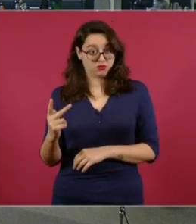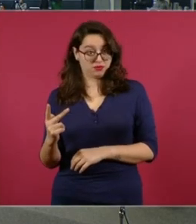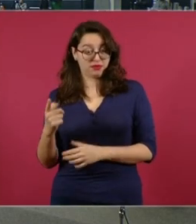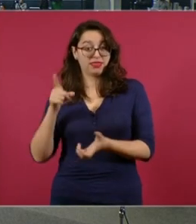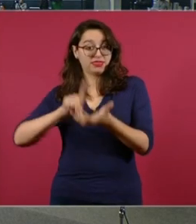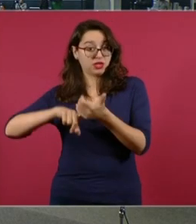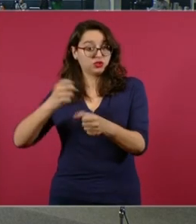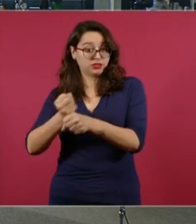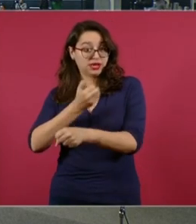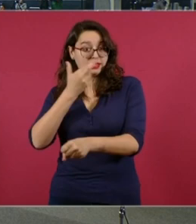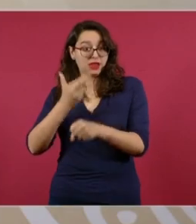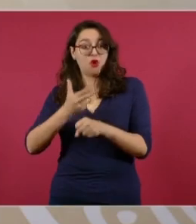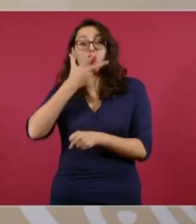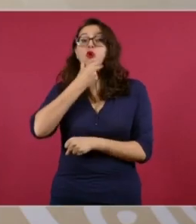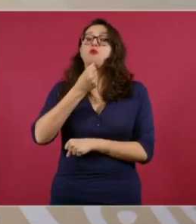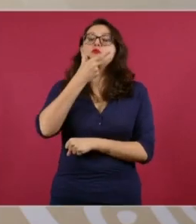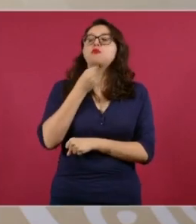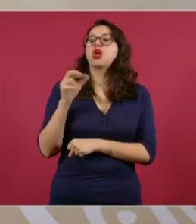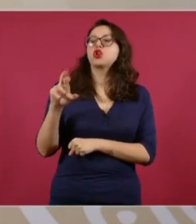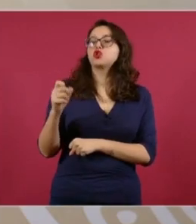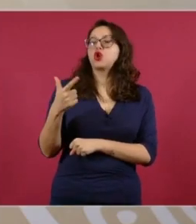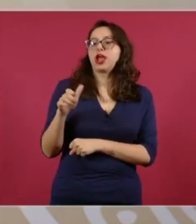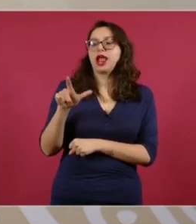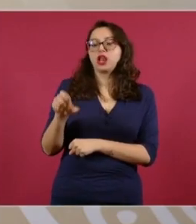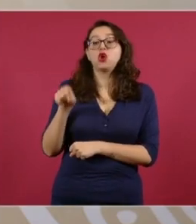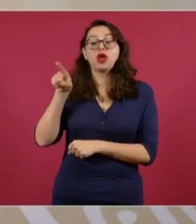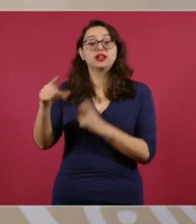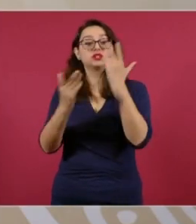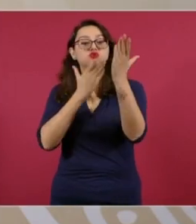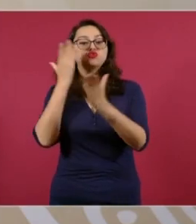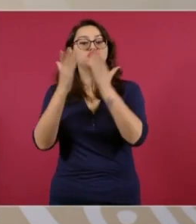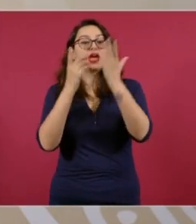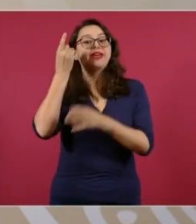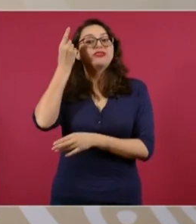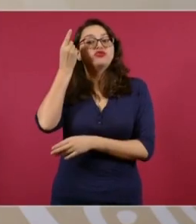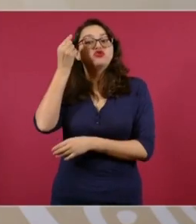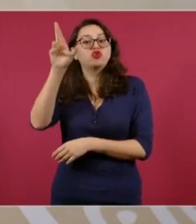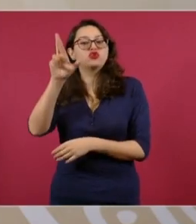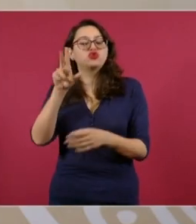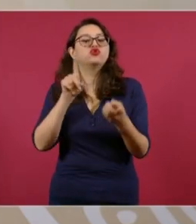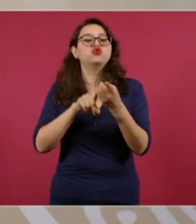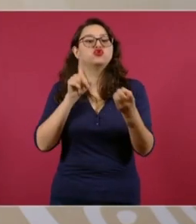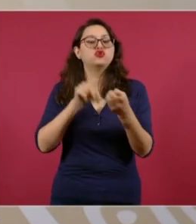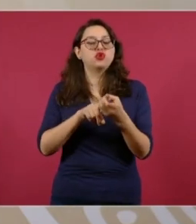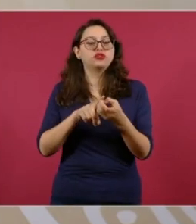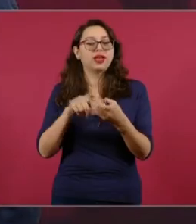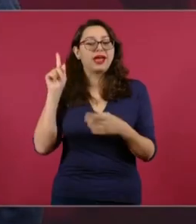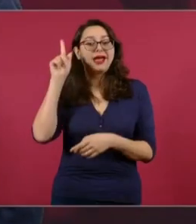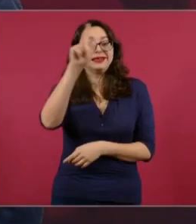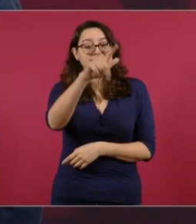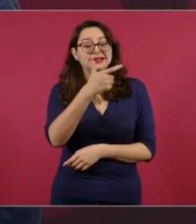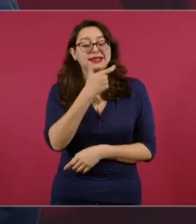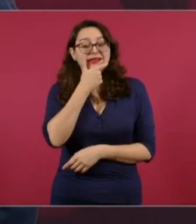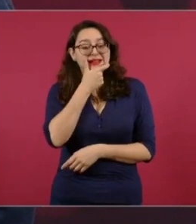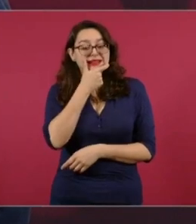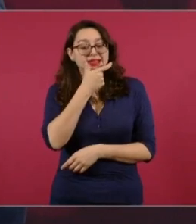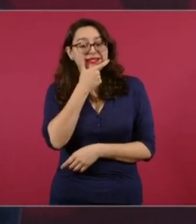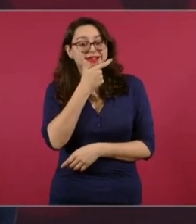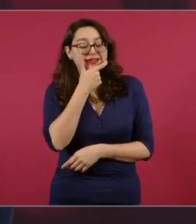que obtiene doctorado en economía en Cambridge.